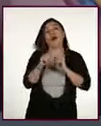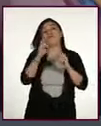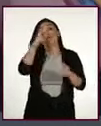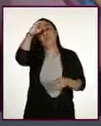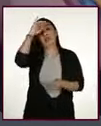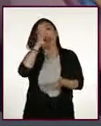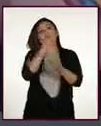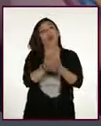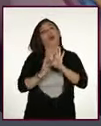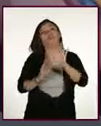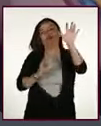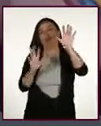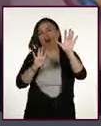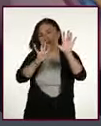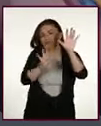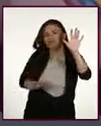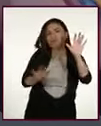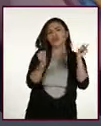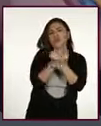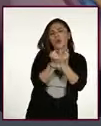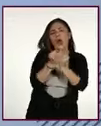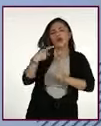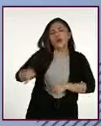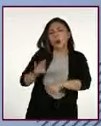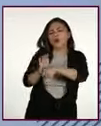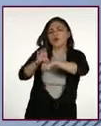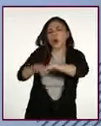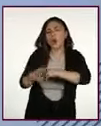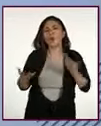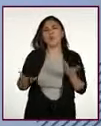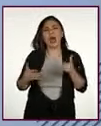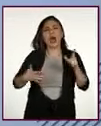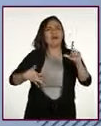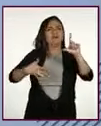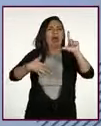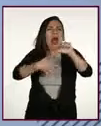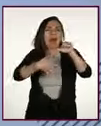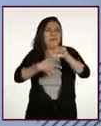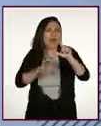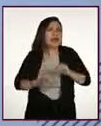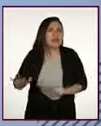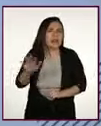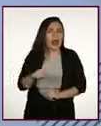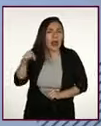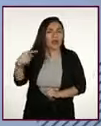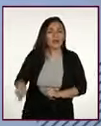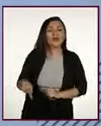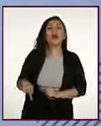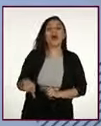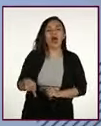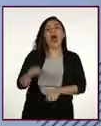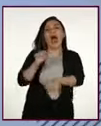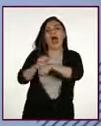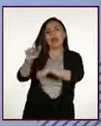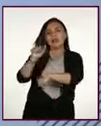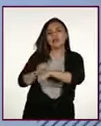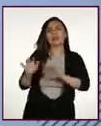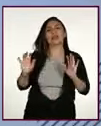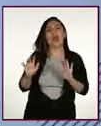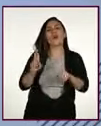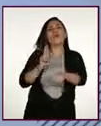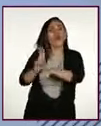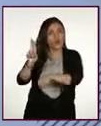¿no? Colombia, en la América Latina. En América Latina, Argentina